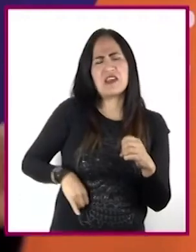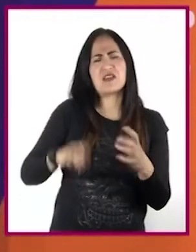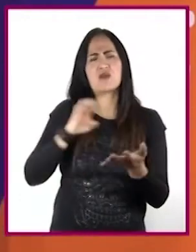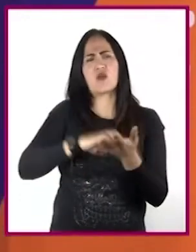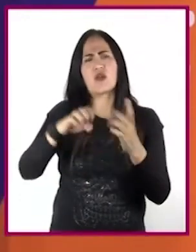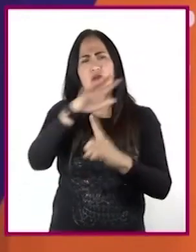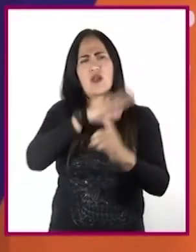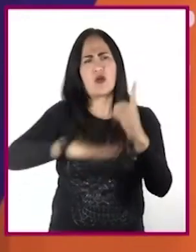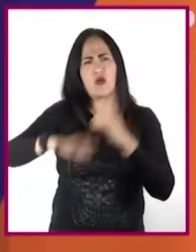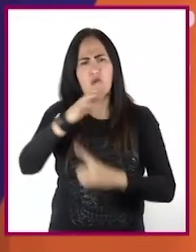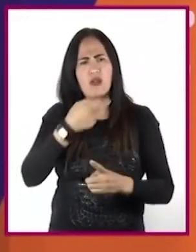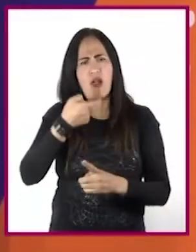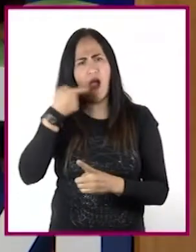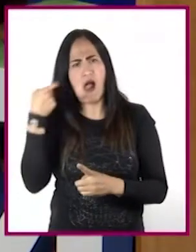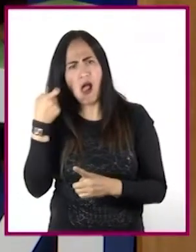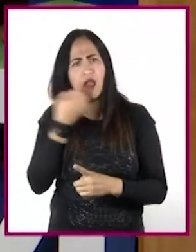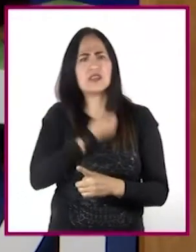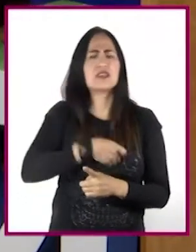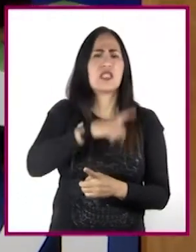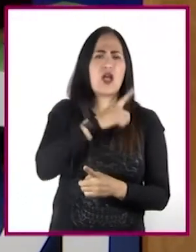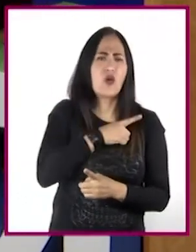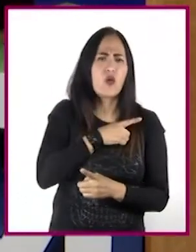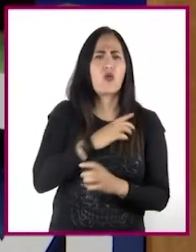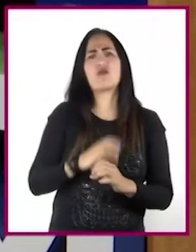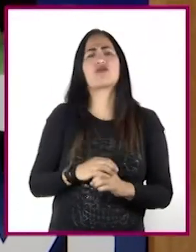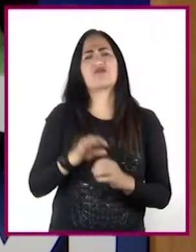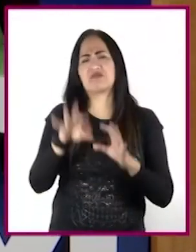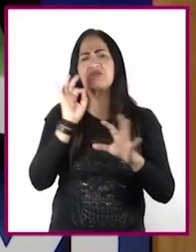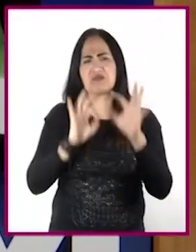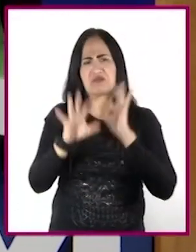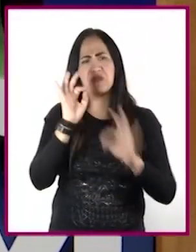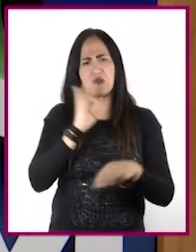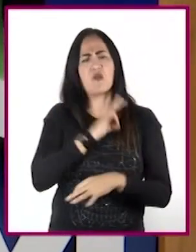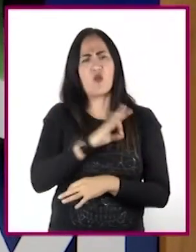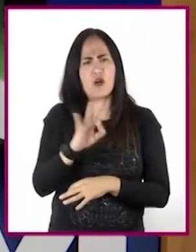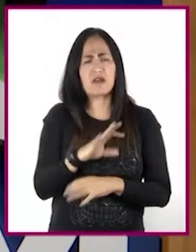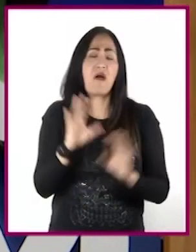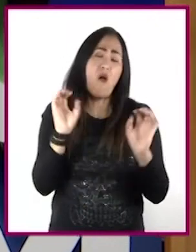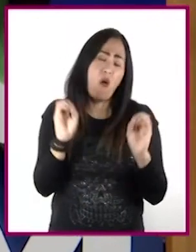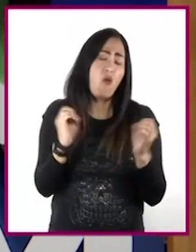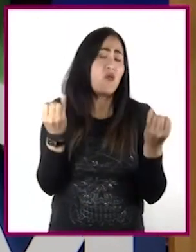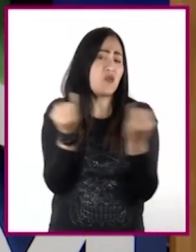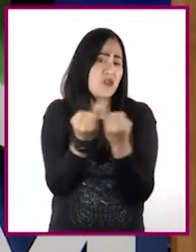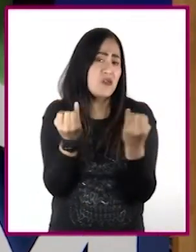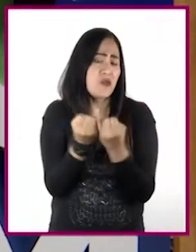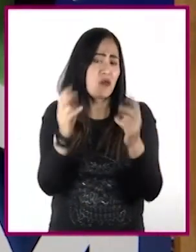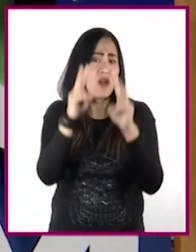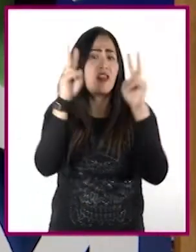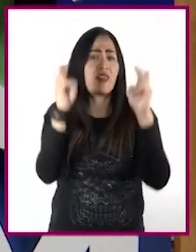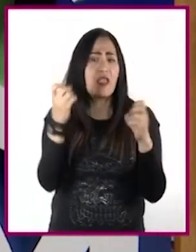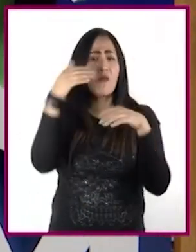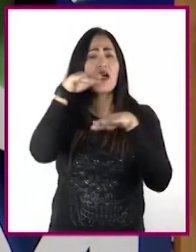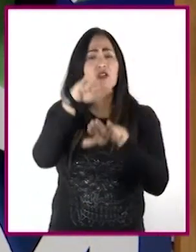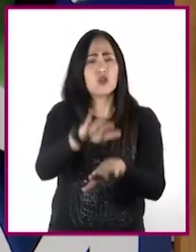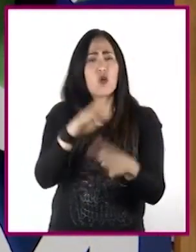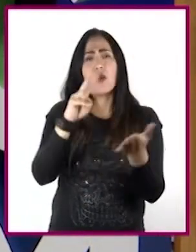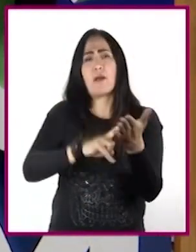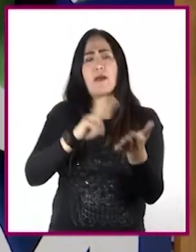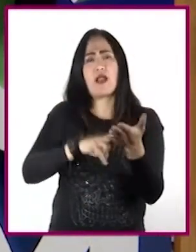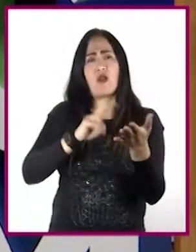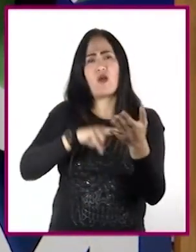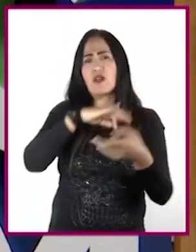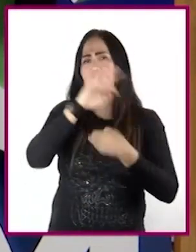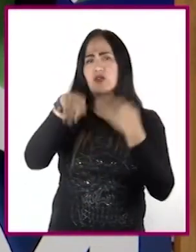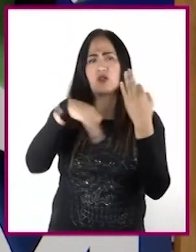Ecología, drogadicción, salud pueden ser los escogidos. O, ¿por qué no?, un tema relacionado con valores